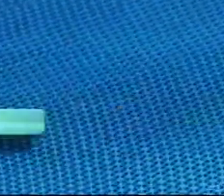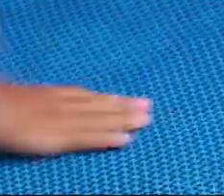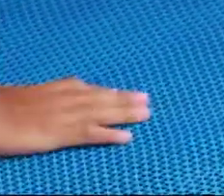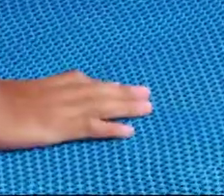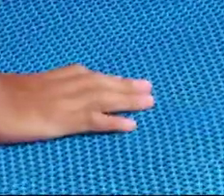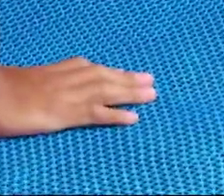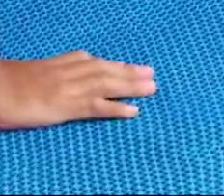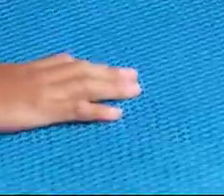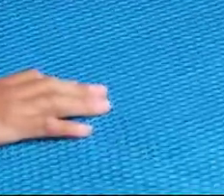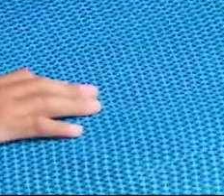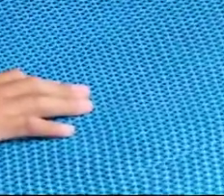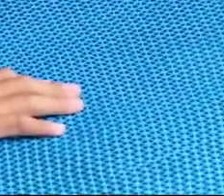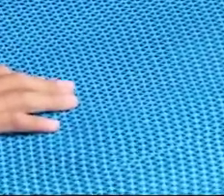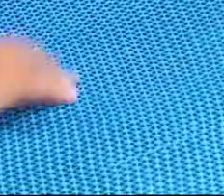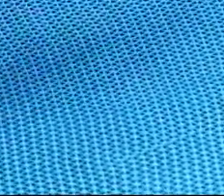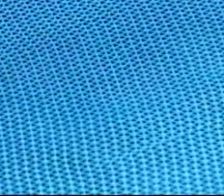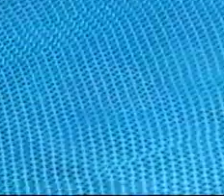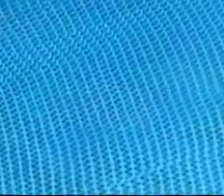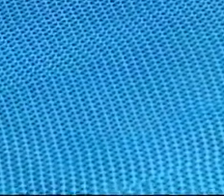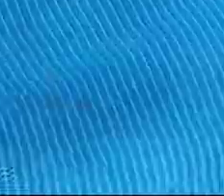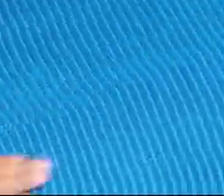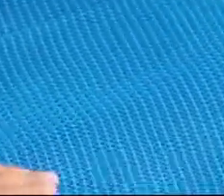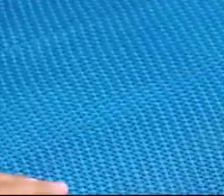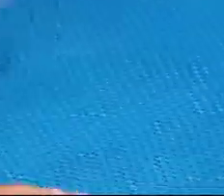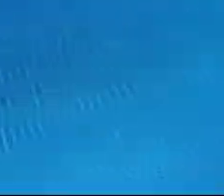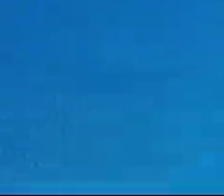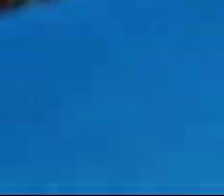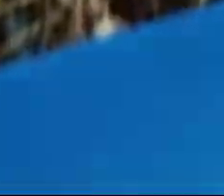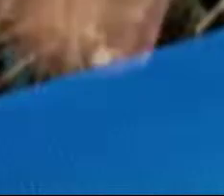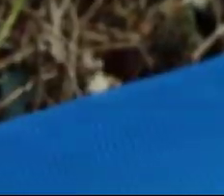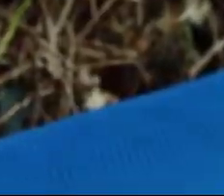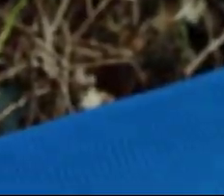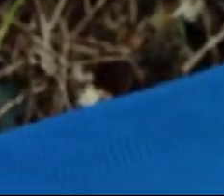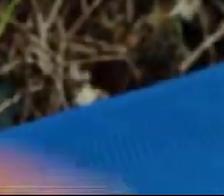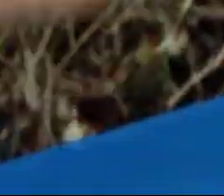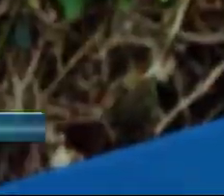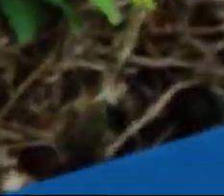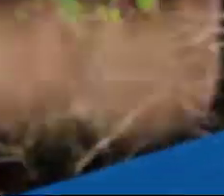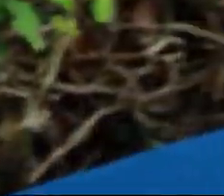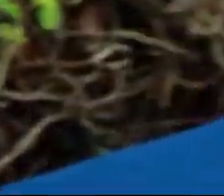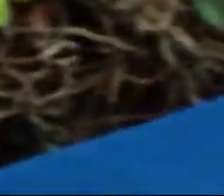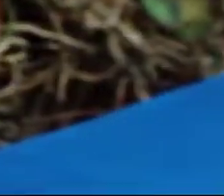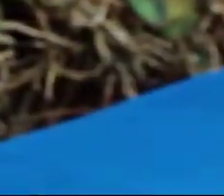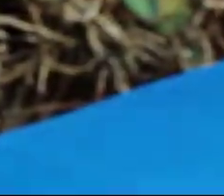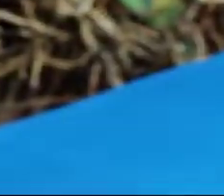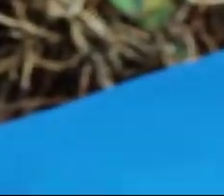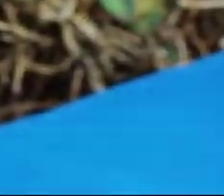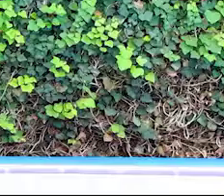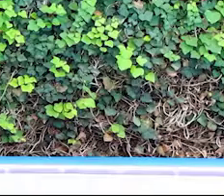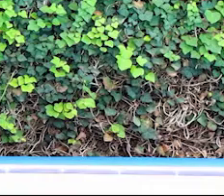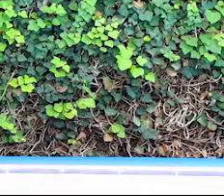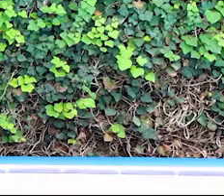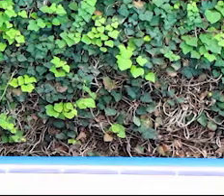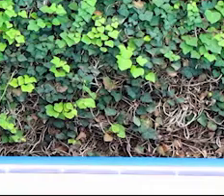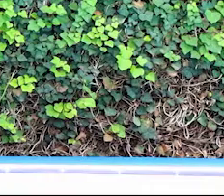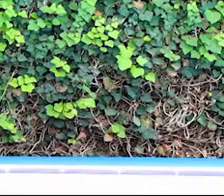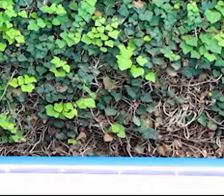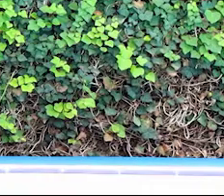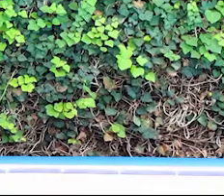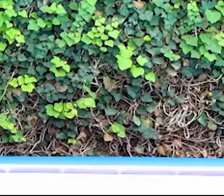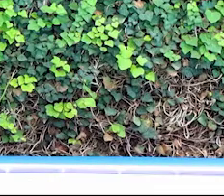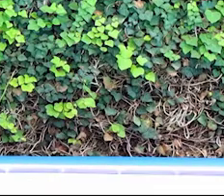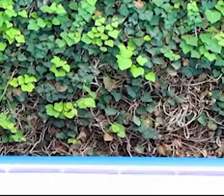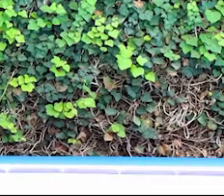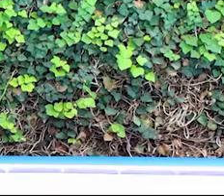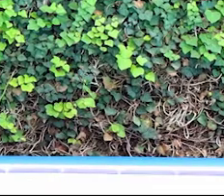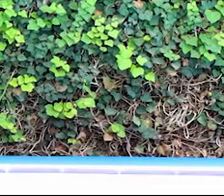Elevamos derecha, izquierda. Derecha, izquierda, muy bien. Bien estirado al frente, que sea al frente, no